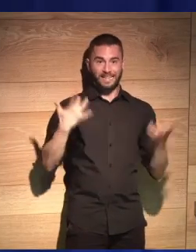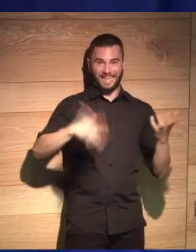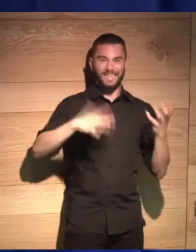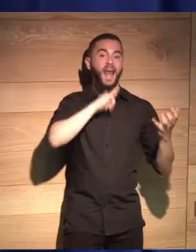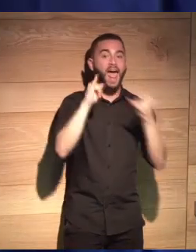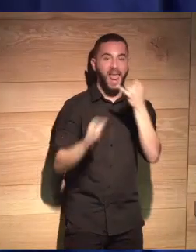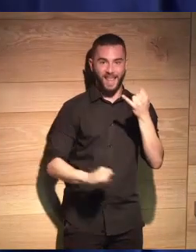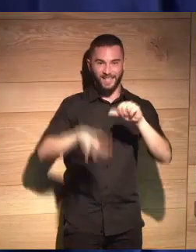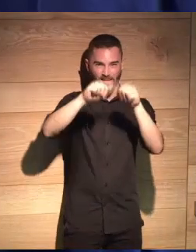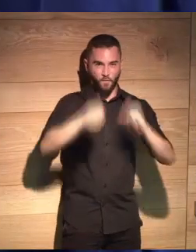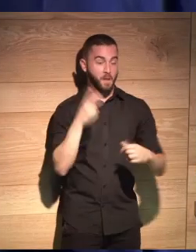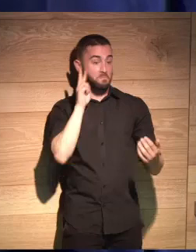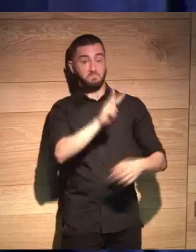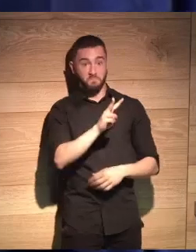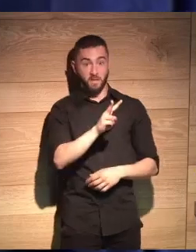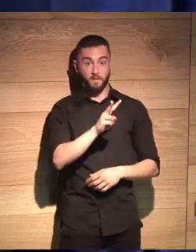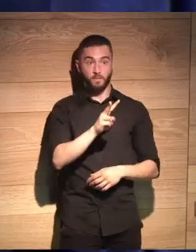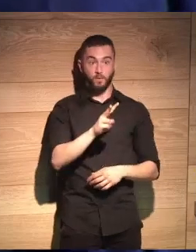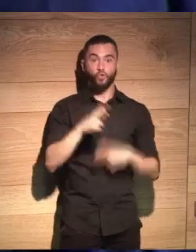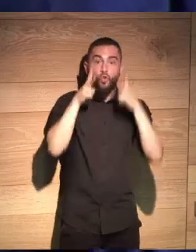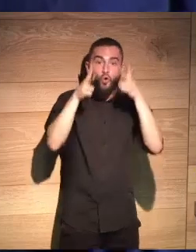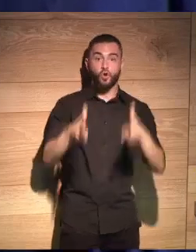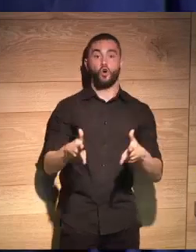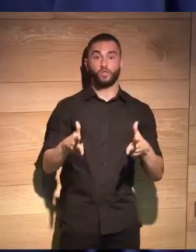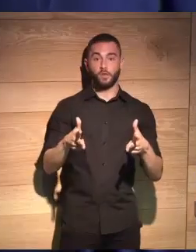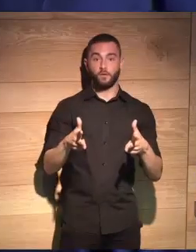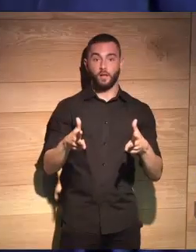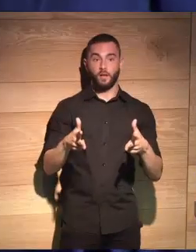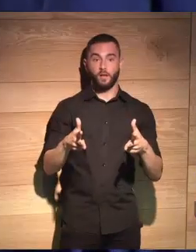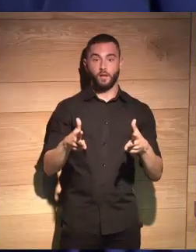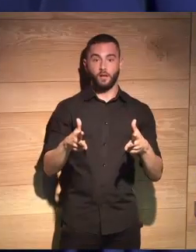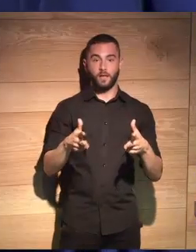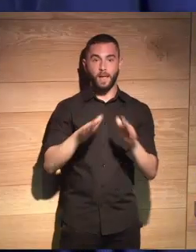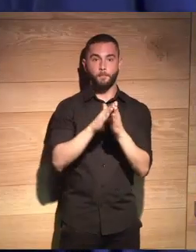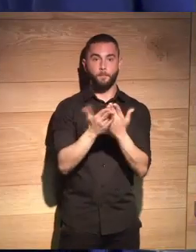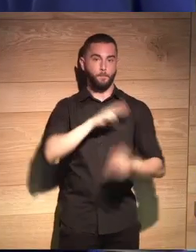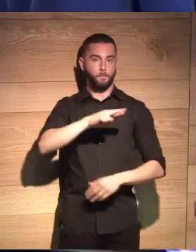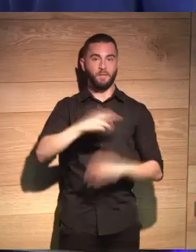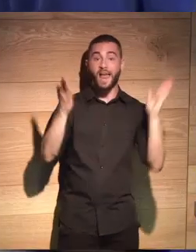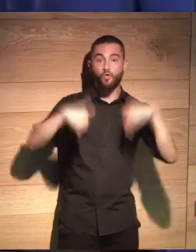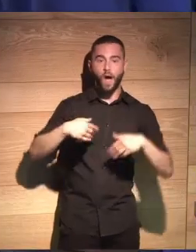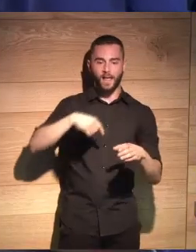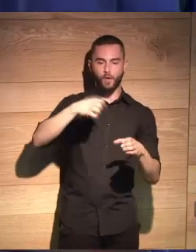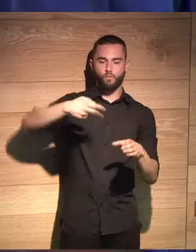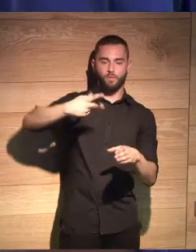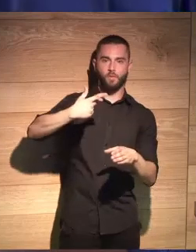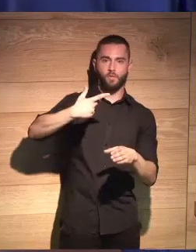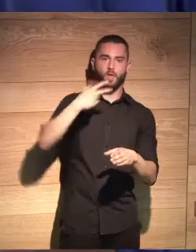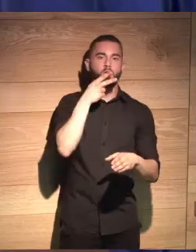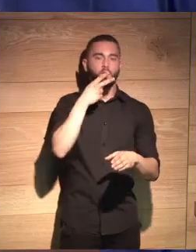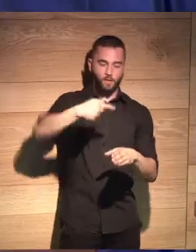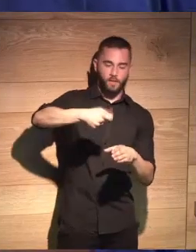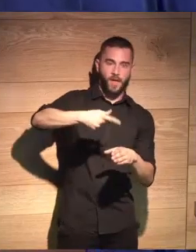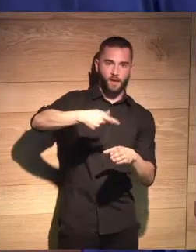eléctrica, un motel en que en vez de Biblia de buró hay un cenicero y canciones de Elvis